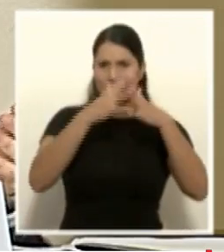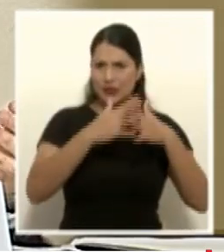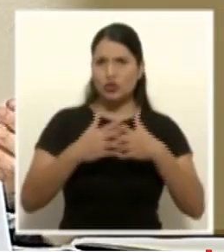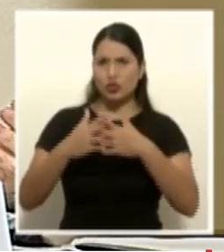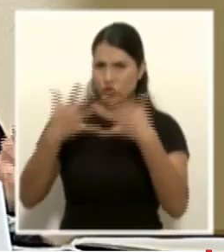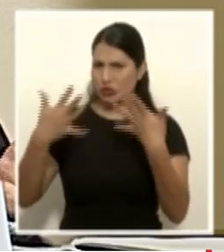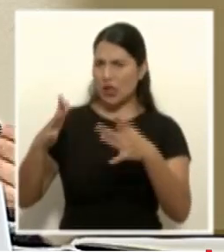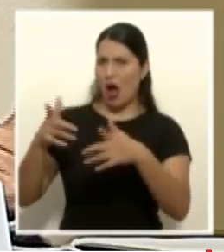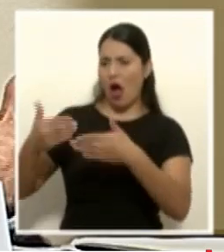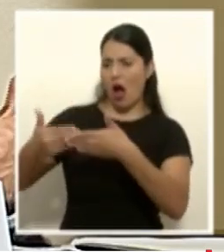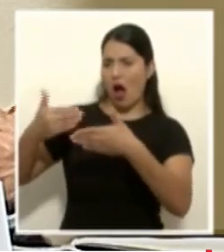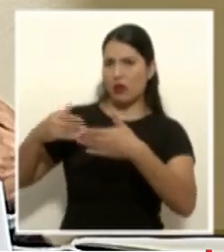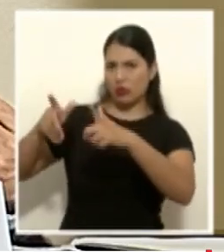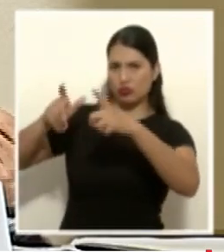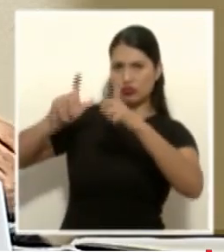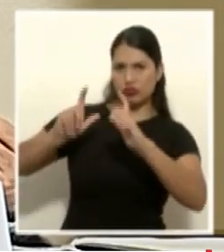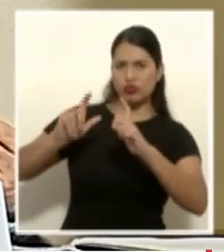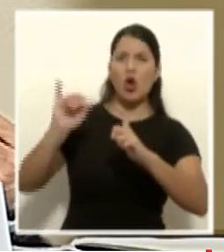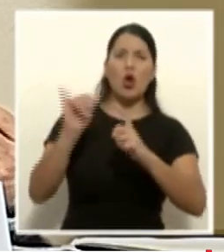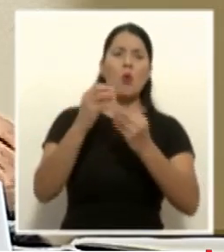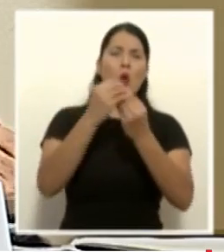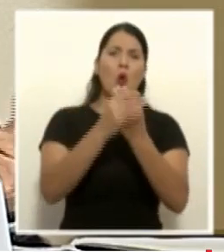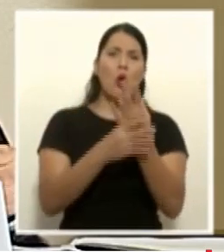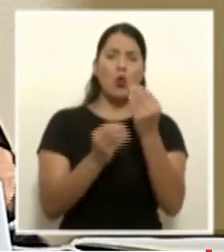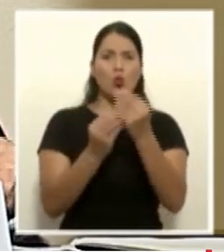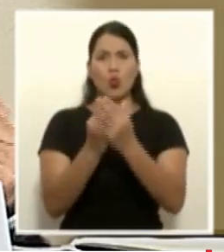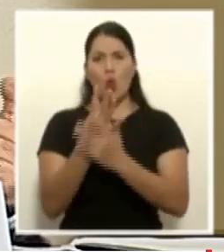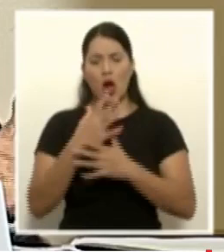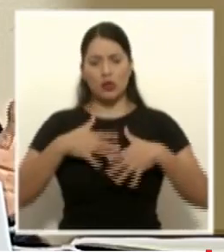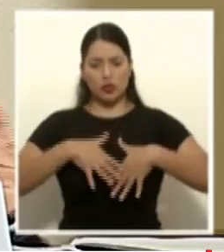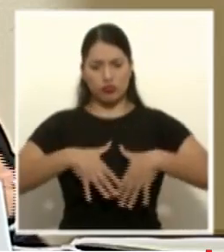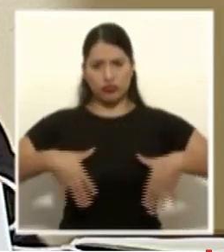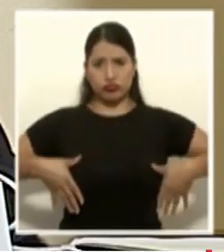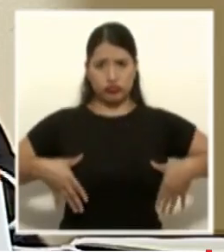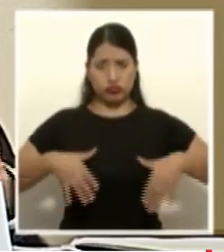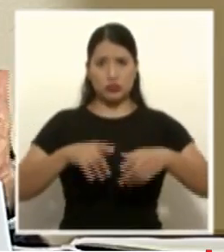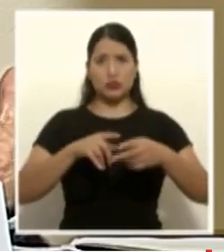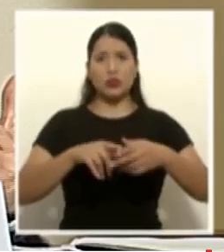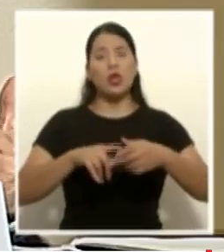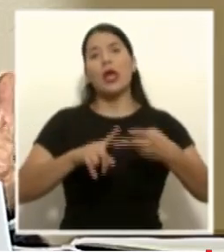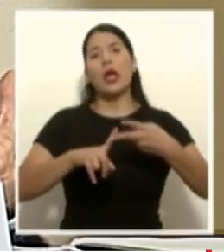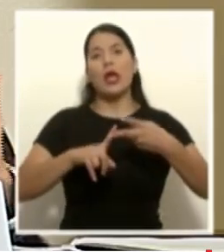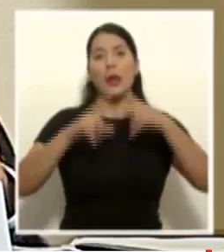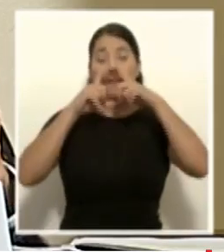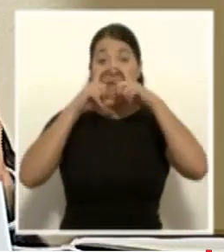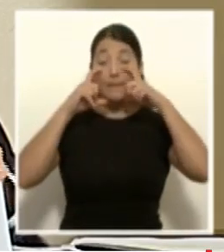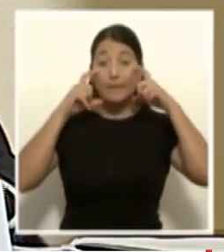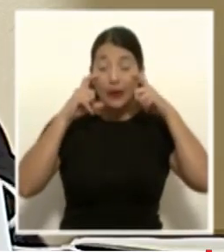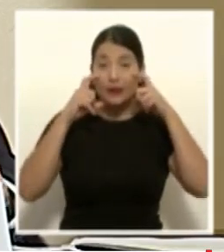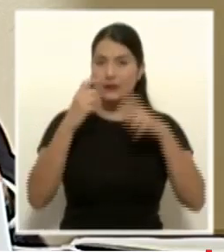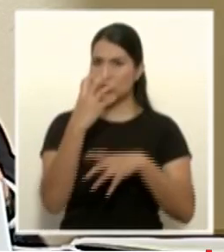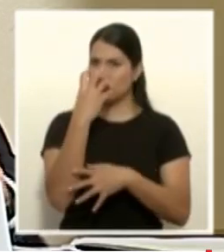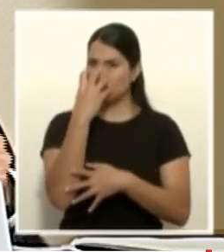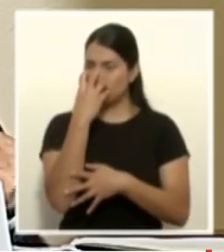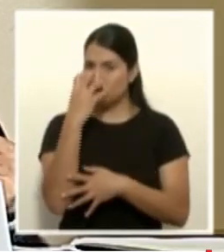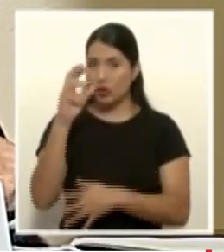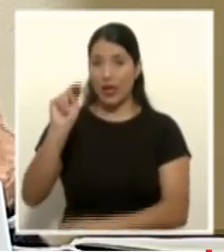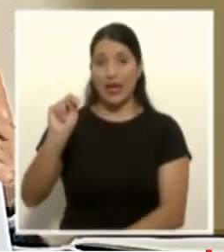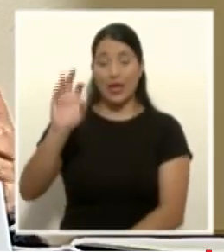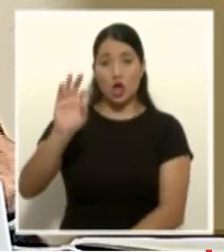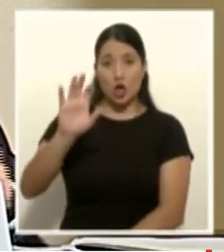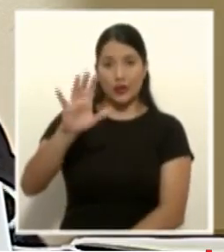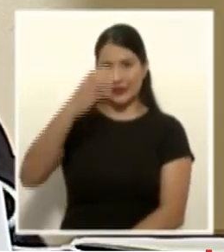Unidos, que han incluido guantes quirúrgicos, batas de aislamiento, mascarillas quirúrgicas, mascarillas tipo